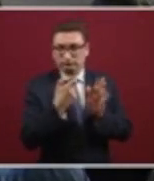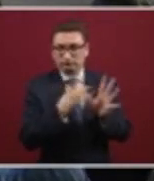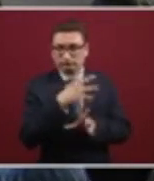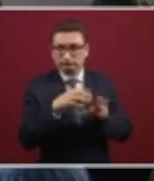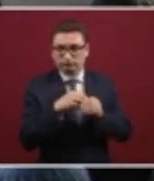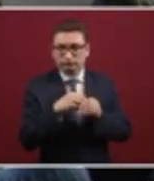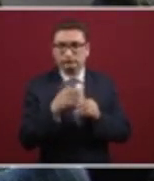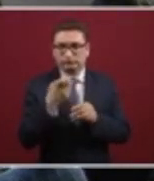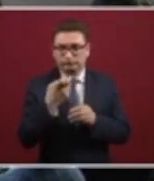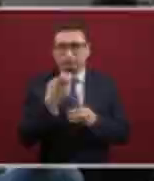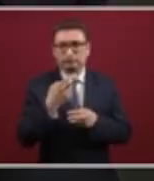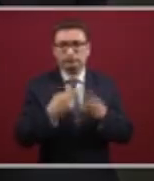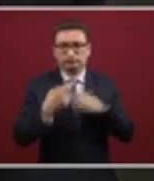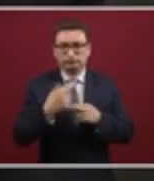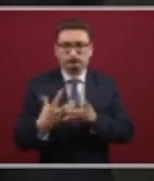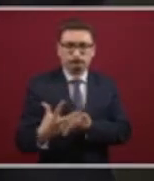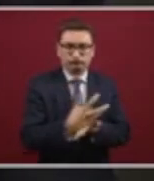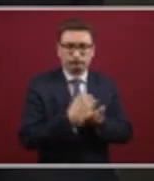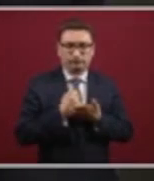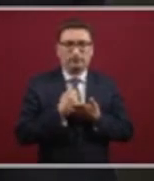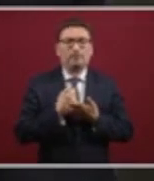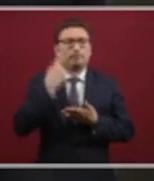se regresa